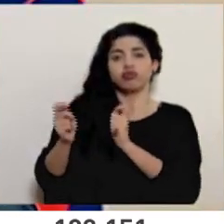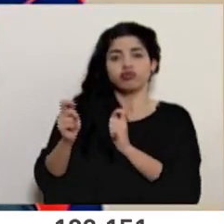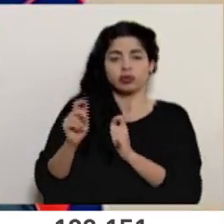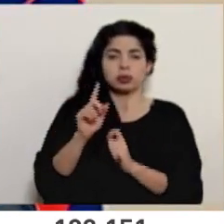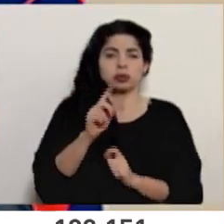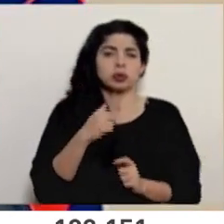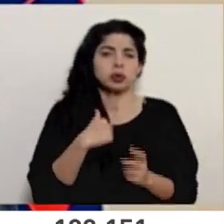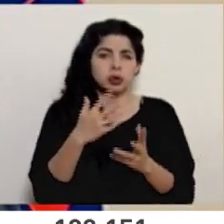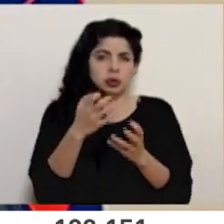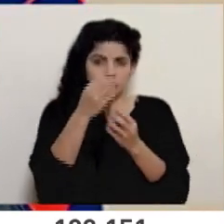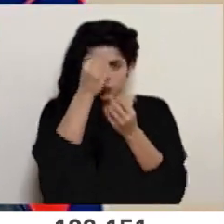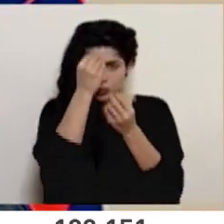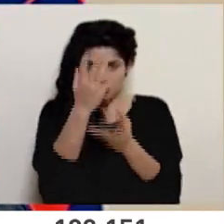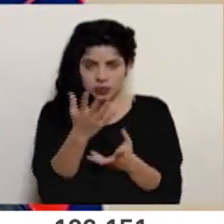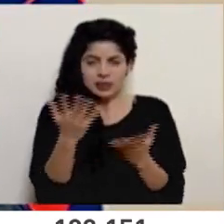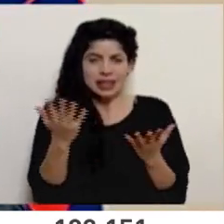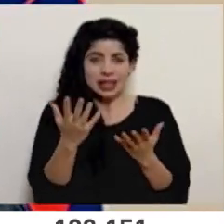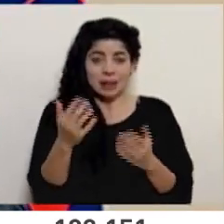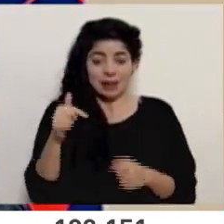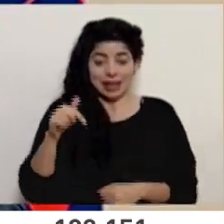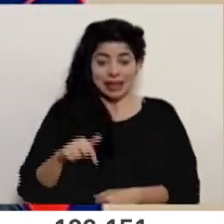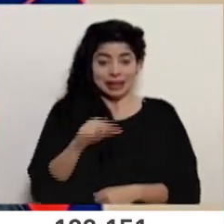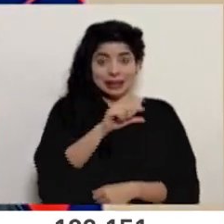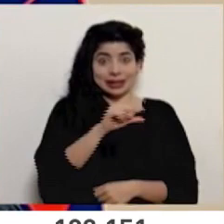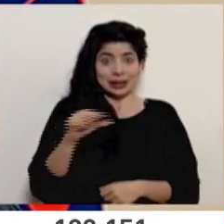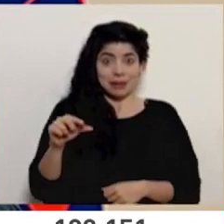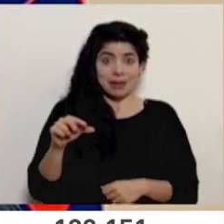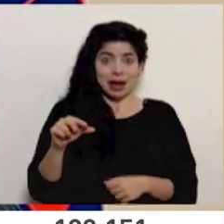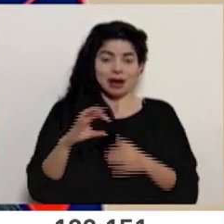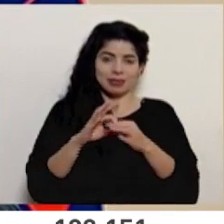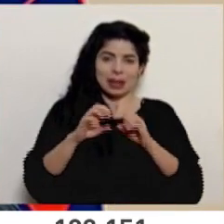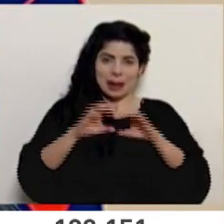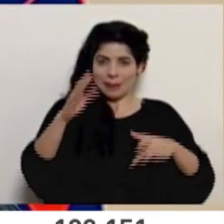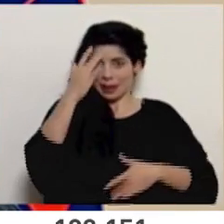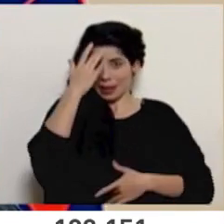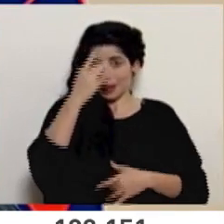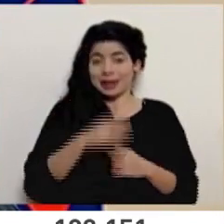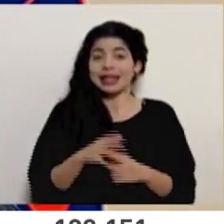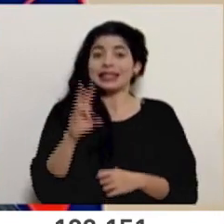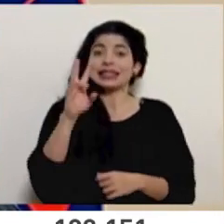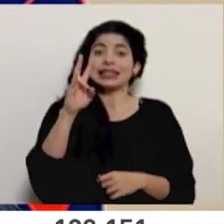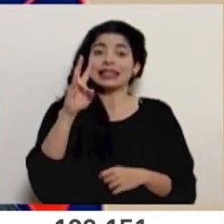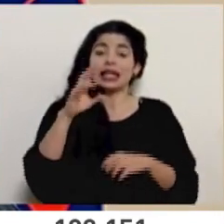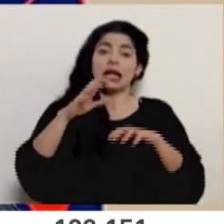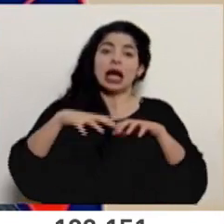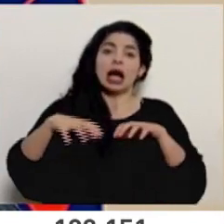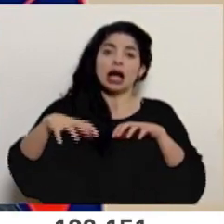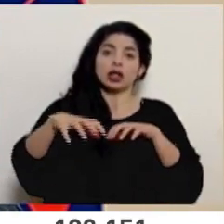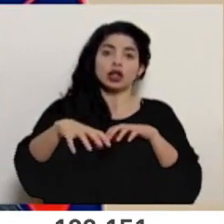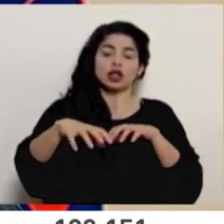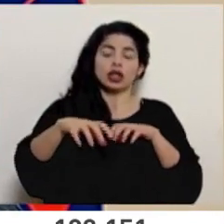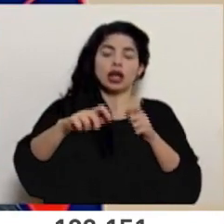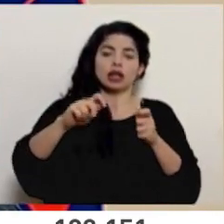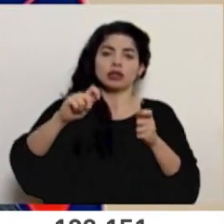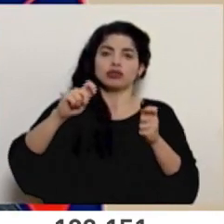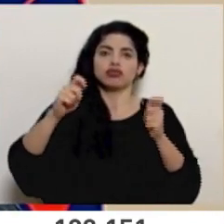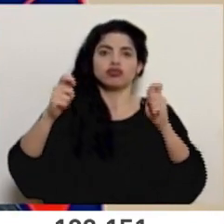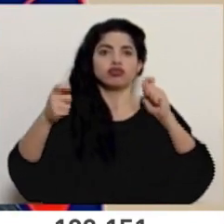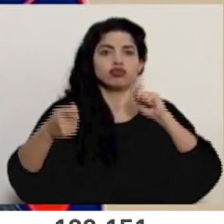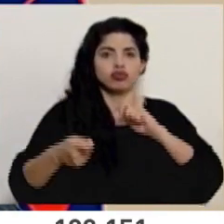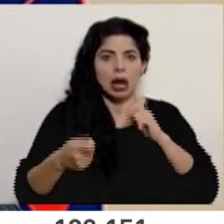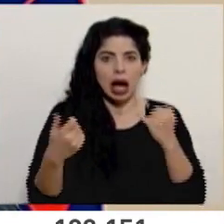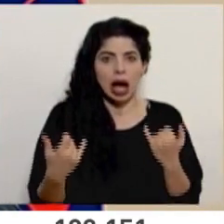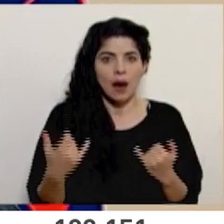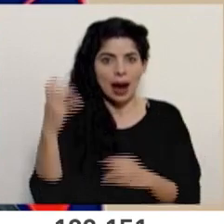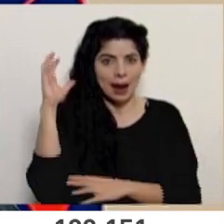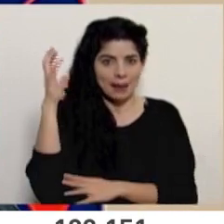quisiera mencionar que para esta semana epidemiológica, 7 cantones bajan a la condición de